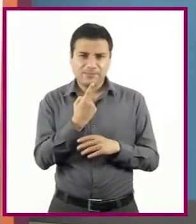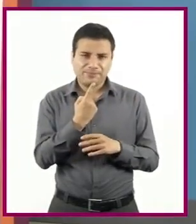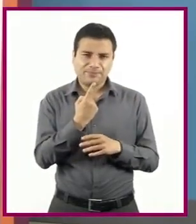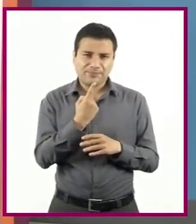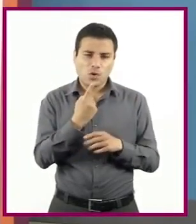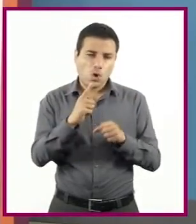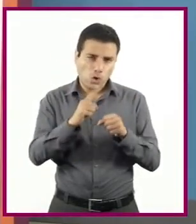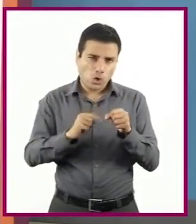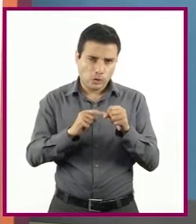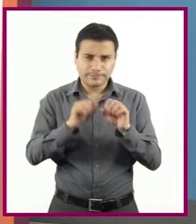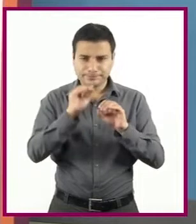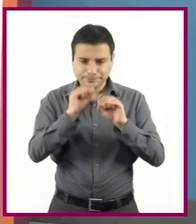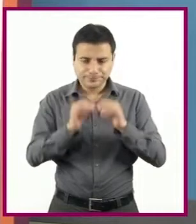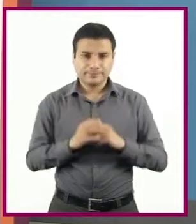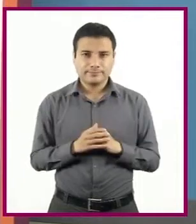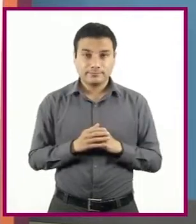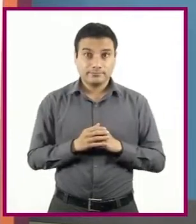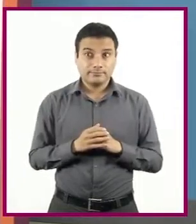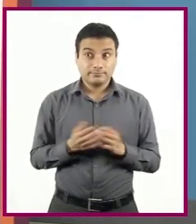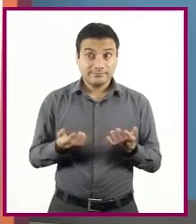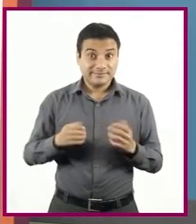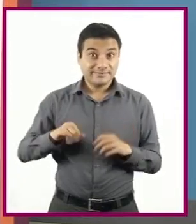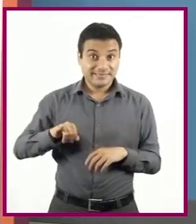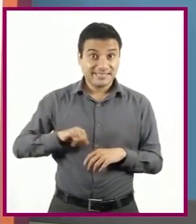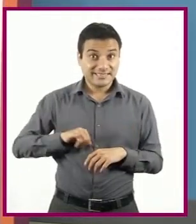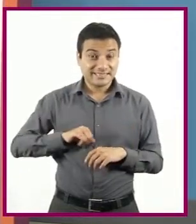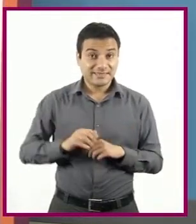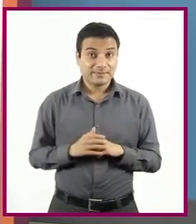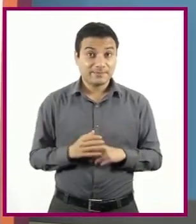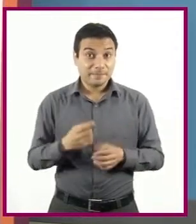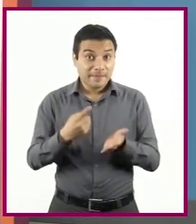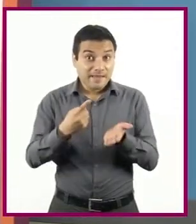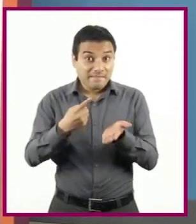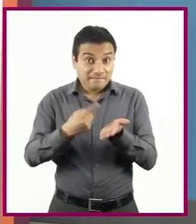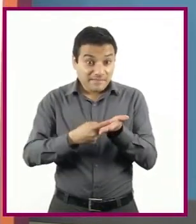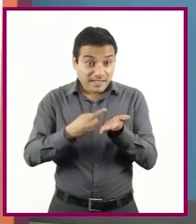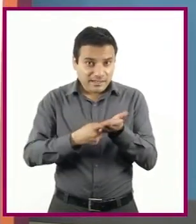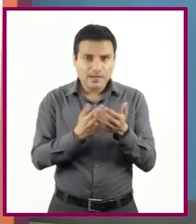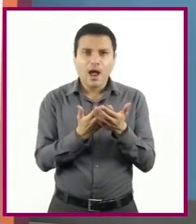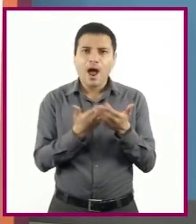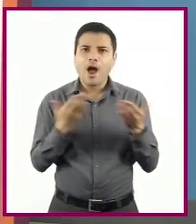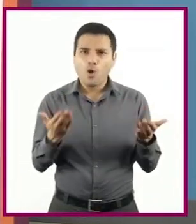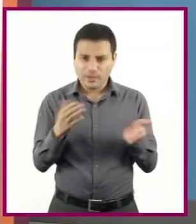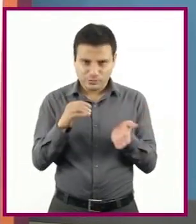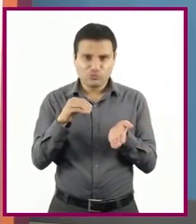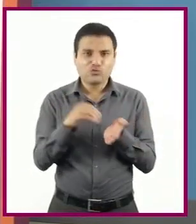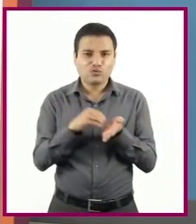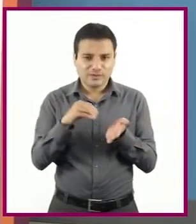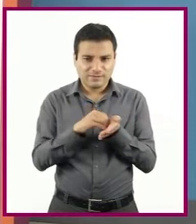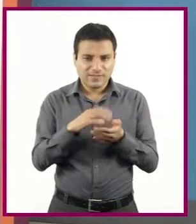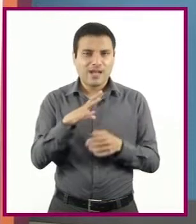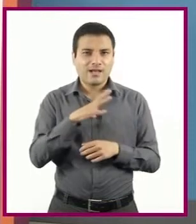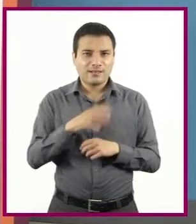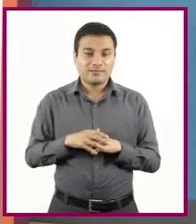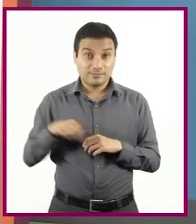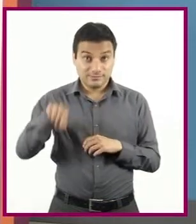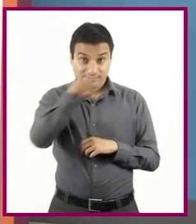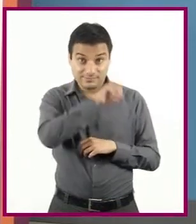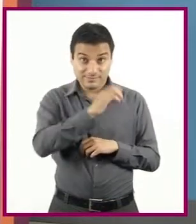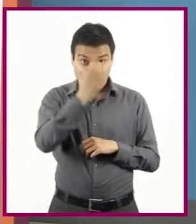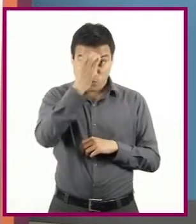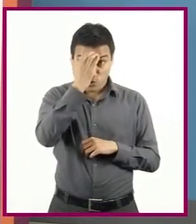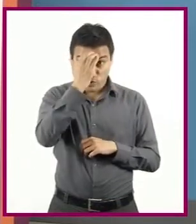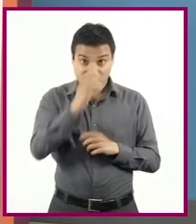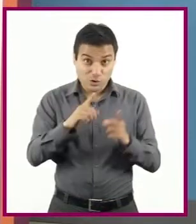lectura. Interesante cómo este producto se ha mantenido hasta nuestros días, ¿verdad? ¿Conocías su origen?